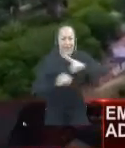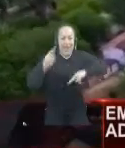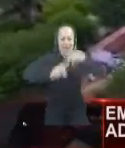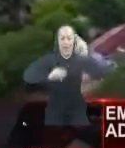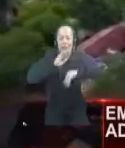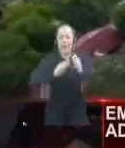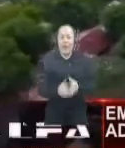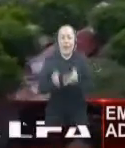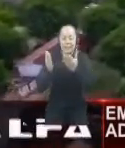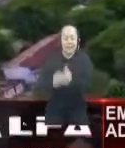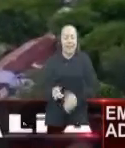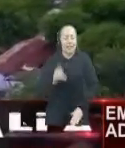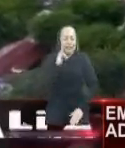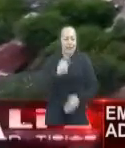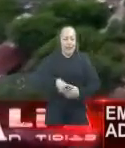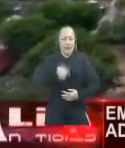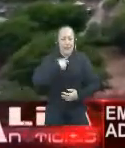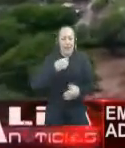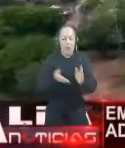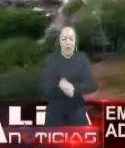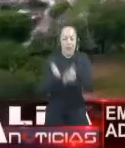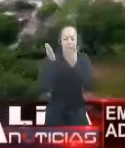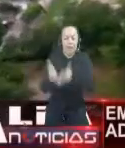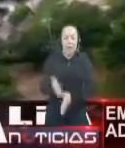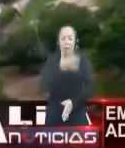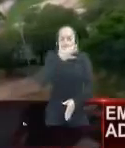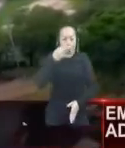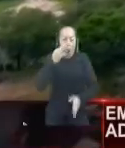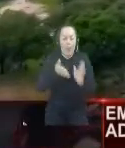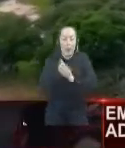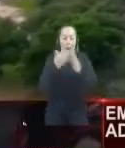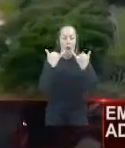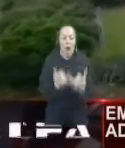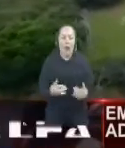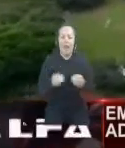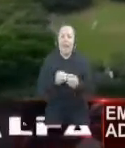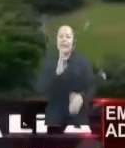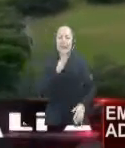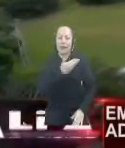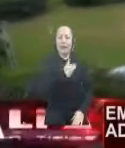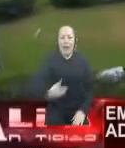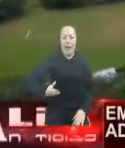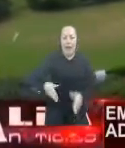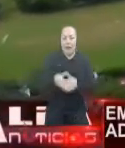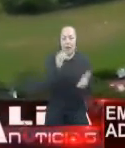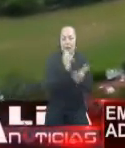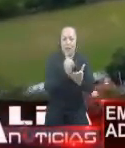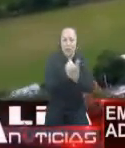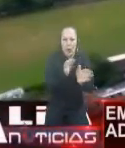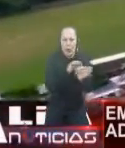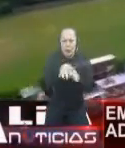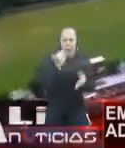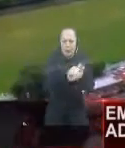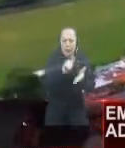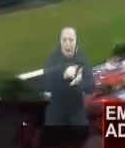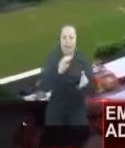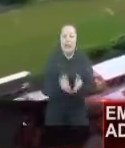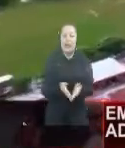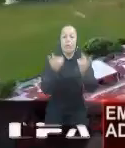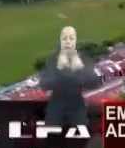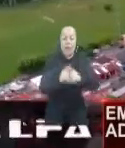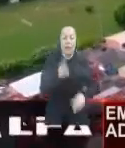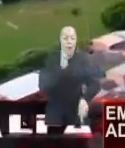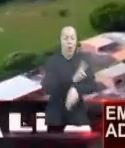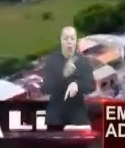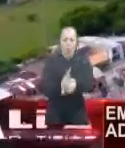el ingeniero civil Luis Armando Méndez, quien actualmente es el presidente de Asojuntas del municipio y que también es un veedor